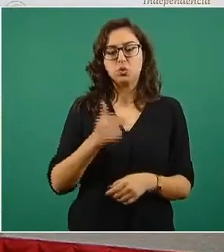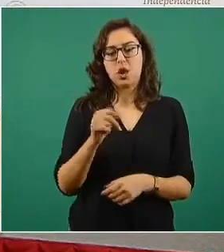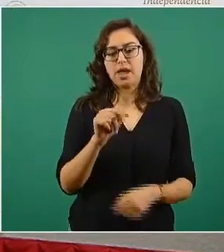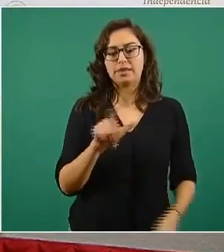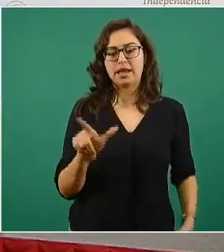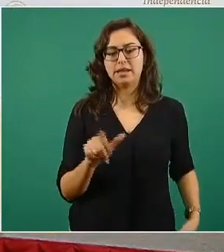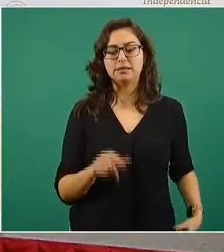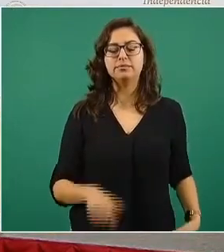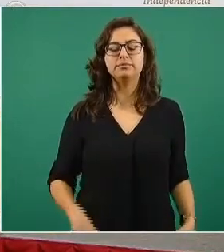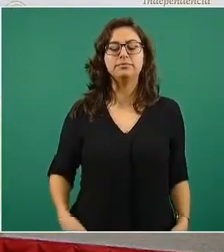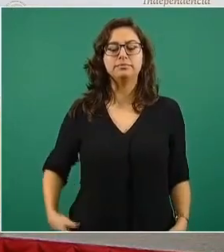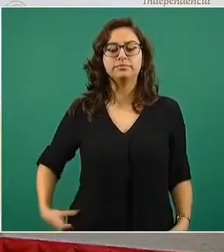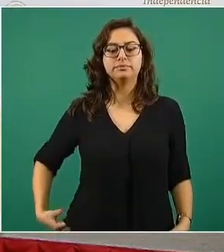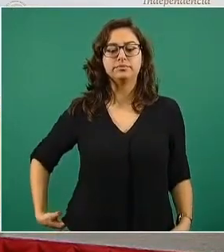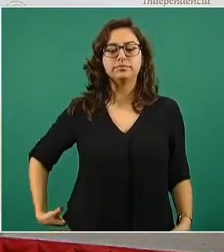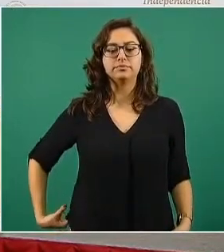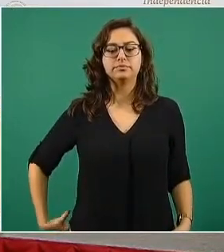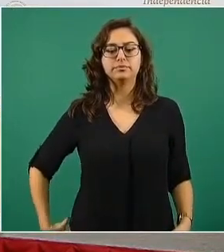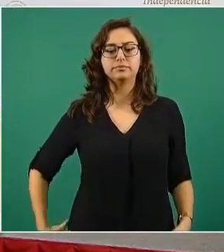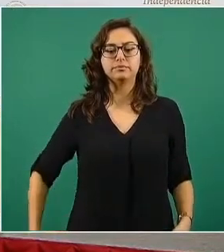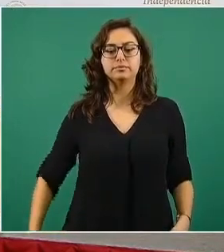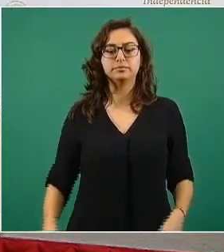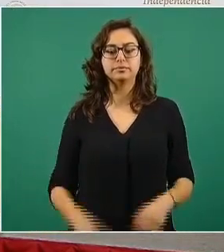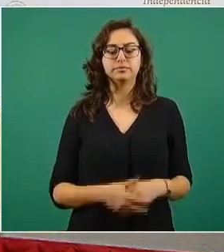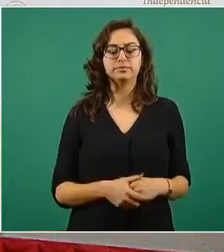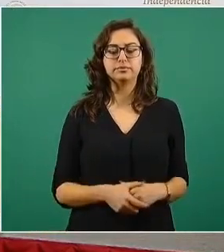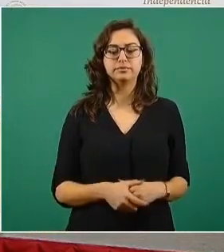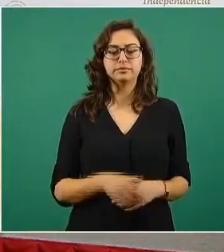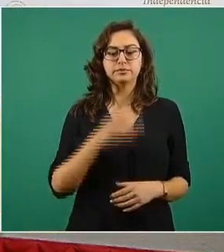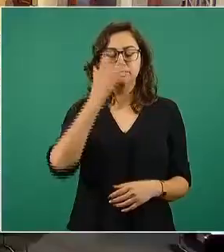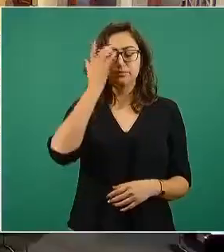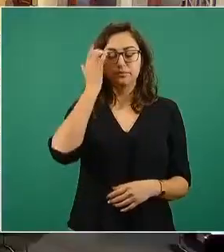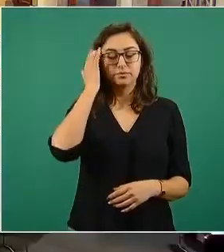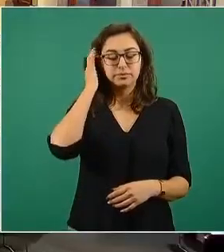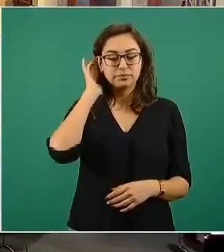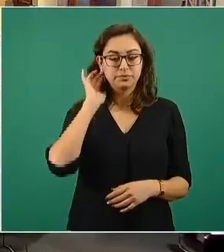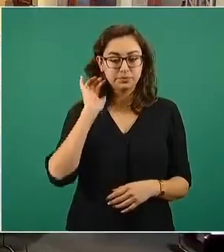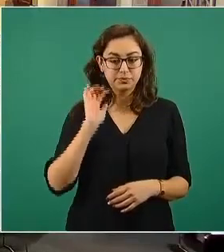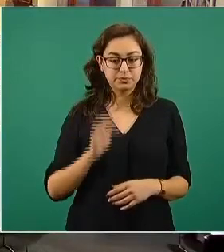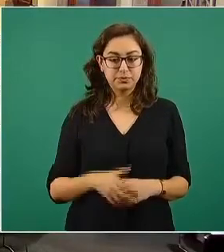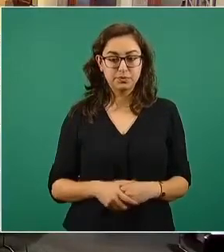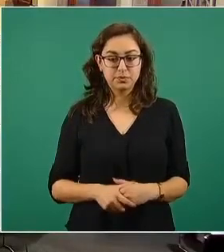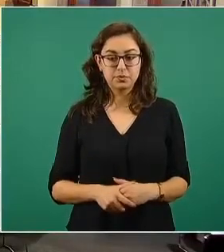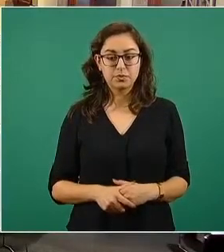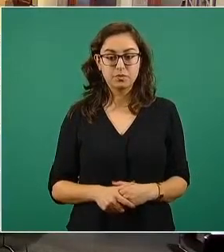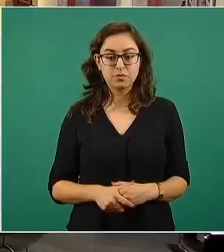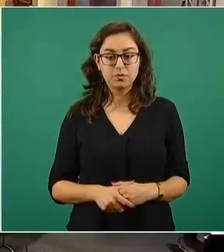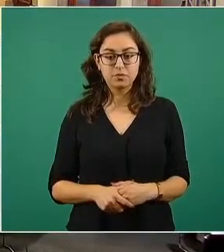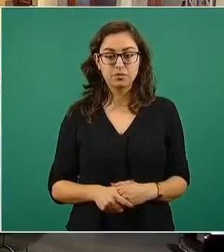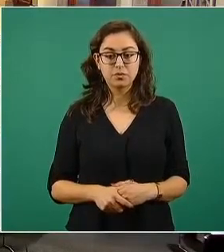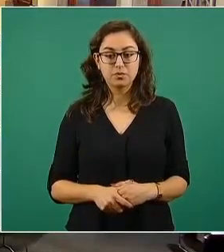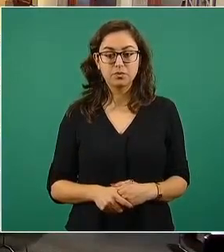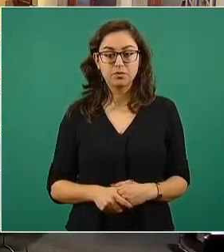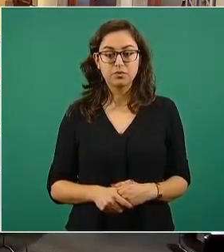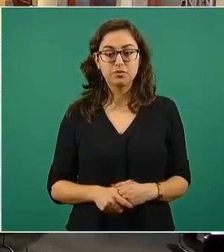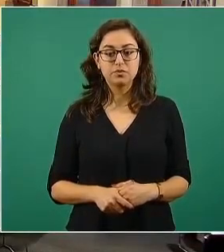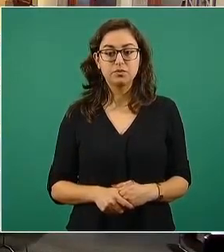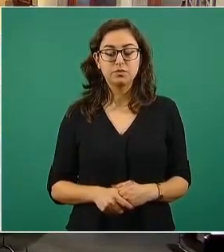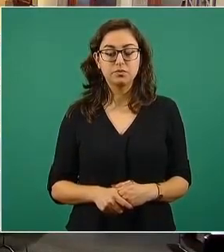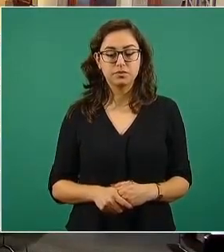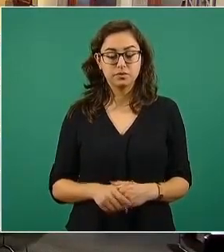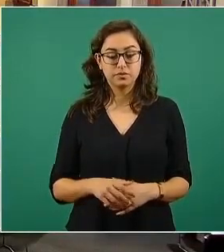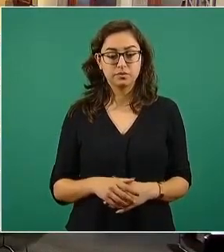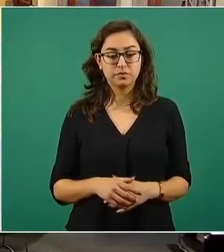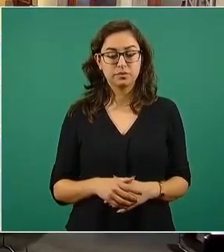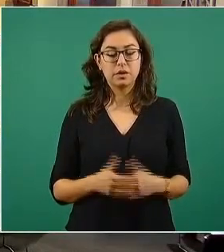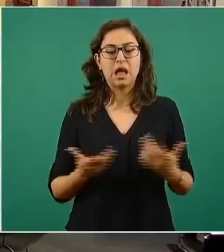En la página principal hemos sustituido las primeras imágenes